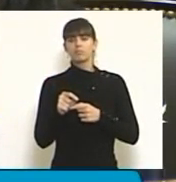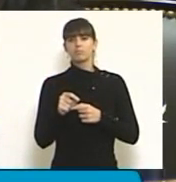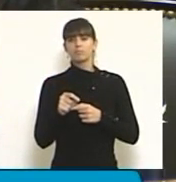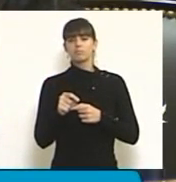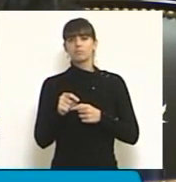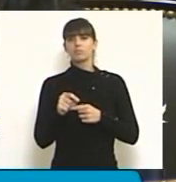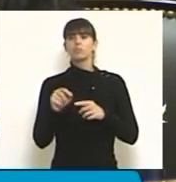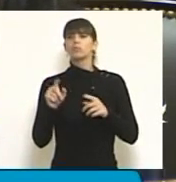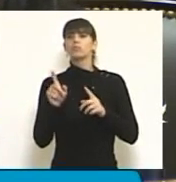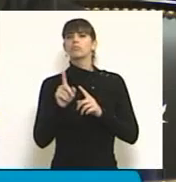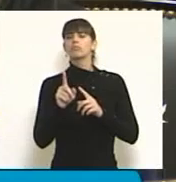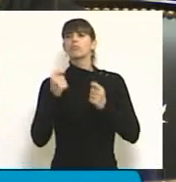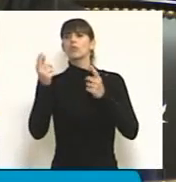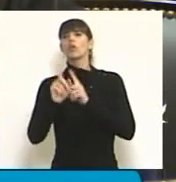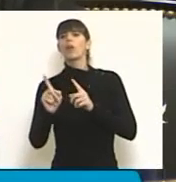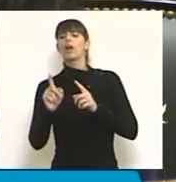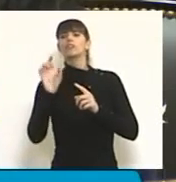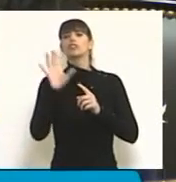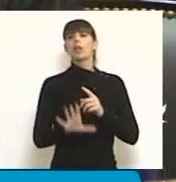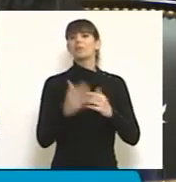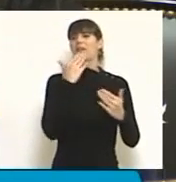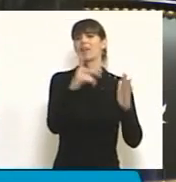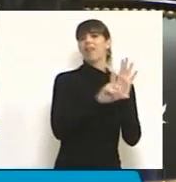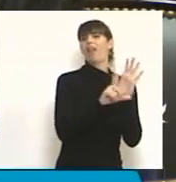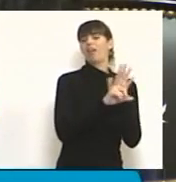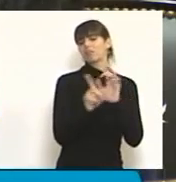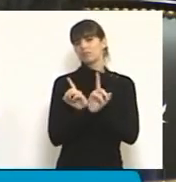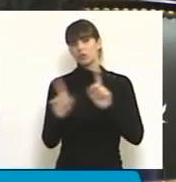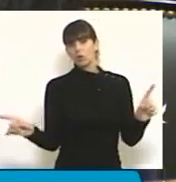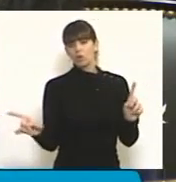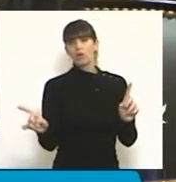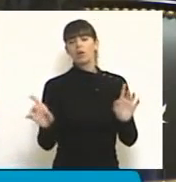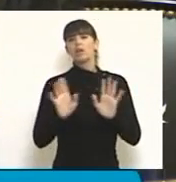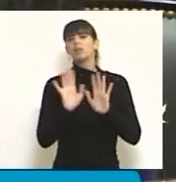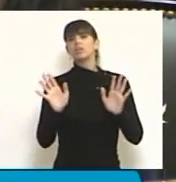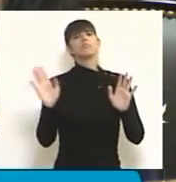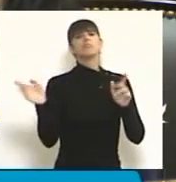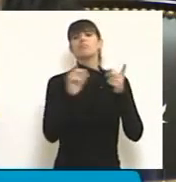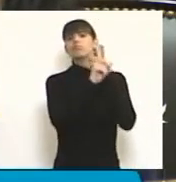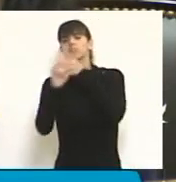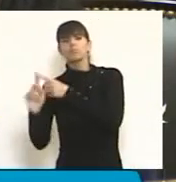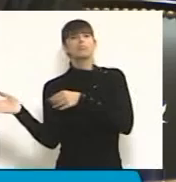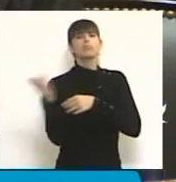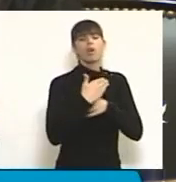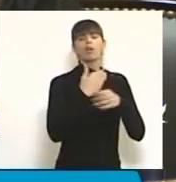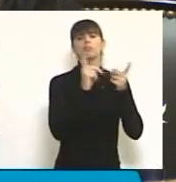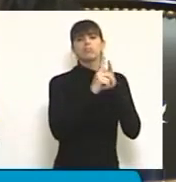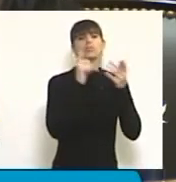solamente con las leyes que estamos tratando, se da prácticamente en todos los temas institucionales